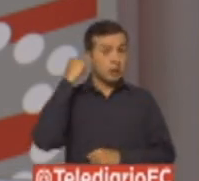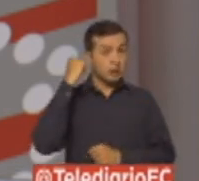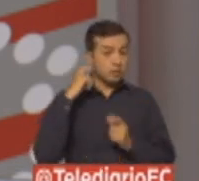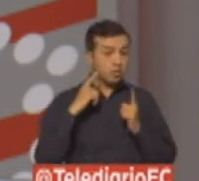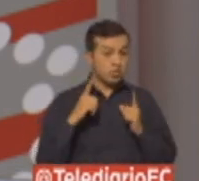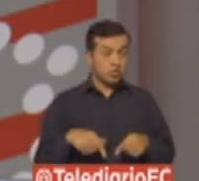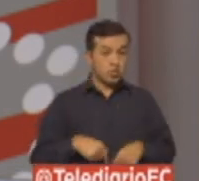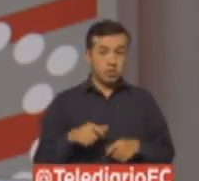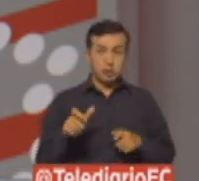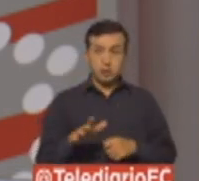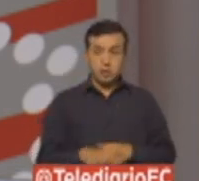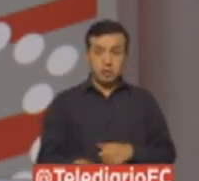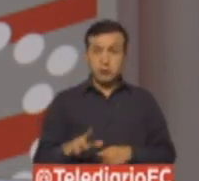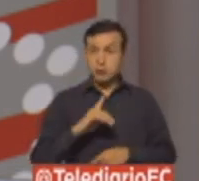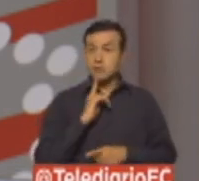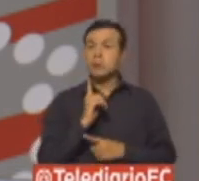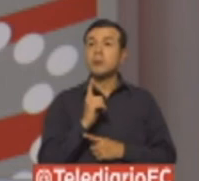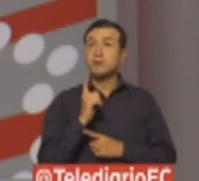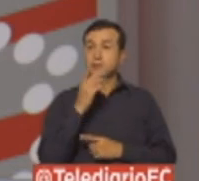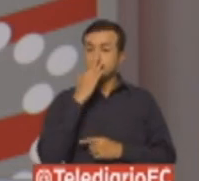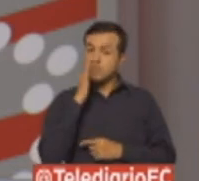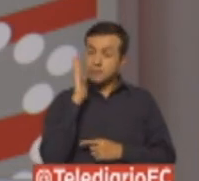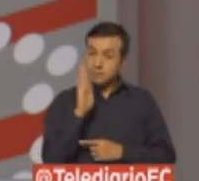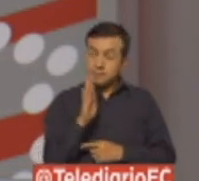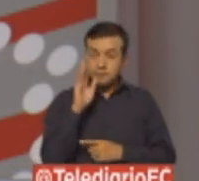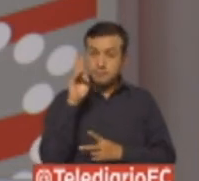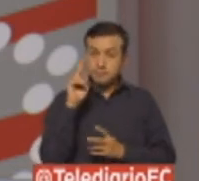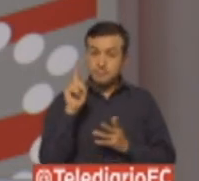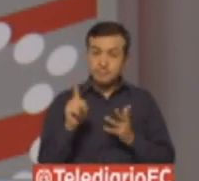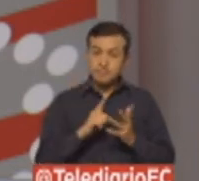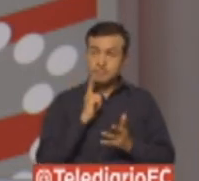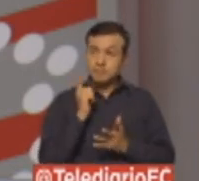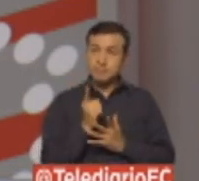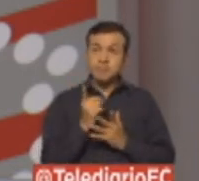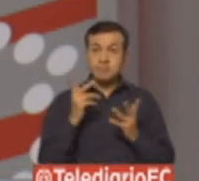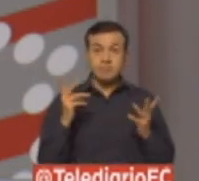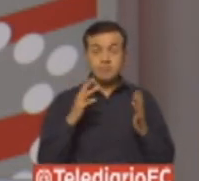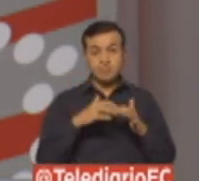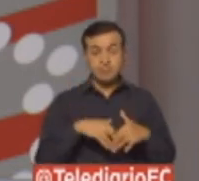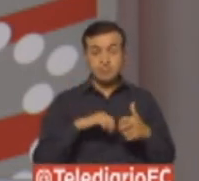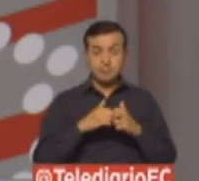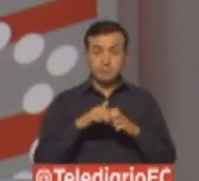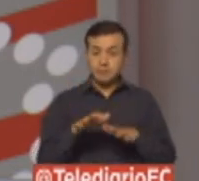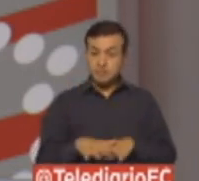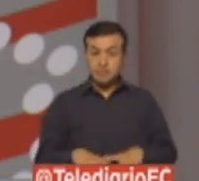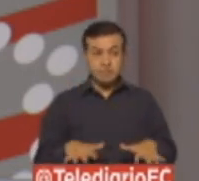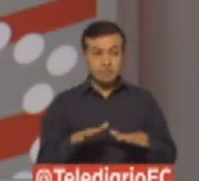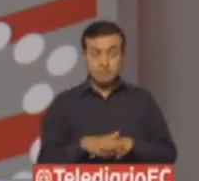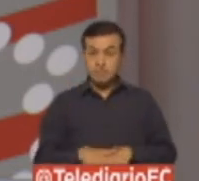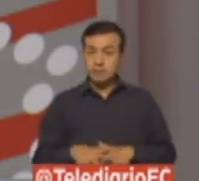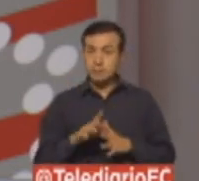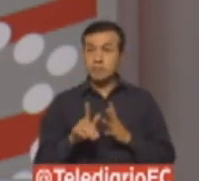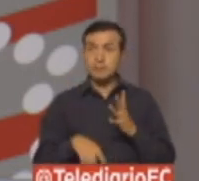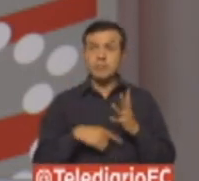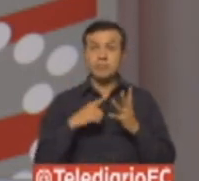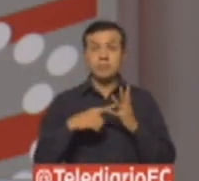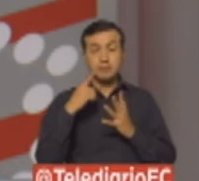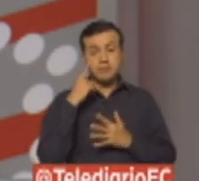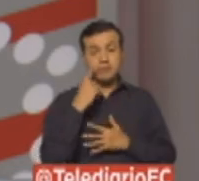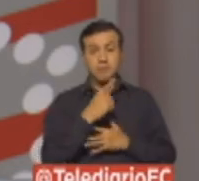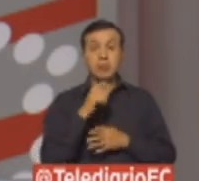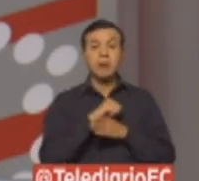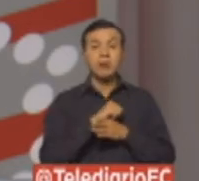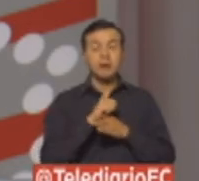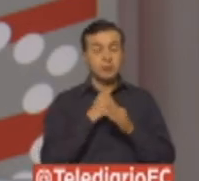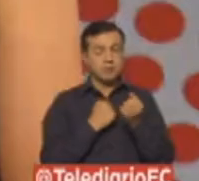salud de la población y es así como debemos de enfrentar estos temas en materia de crisis climática y en materia también lo que tiene que ver con